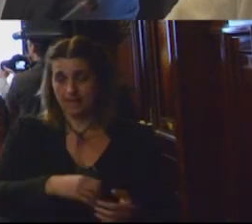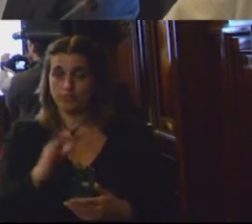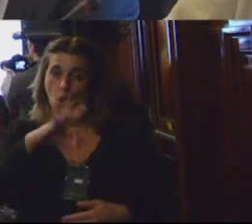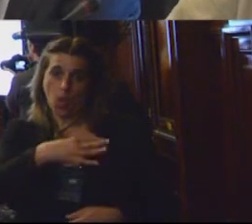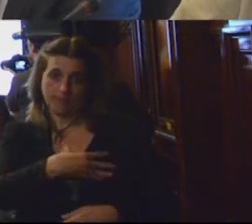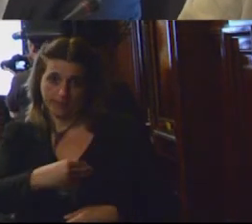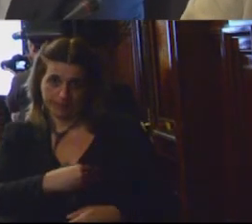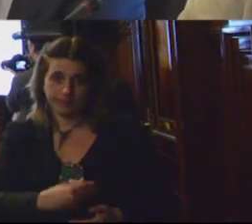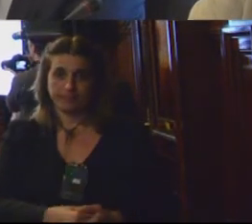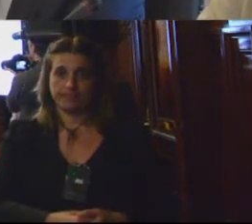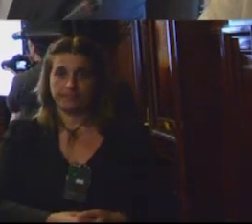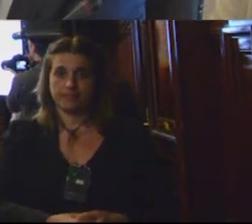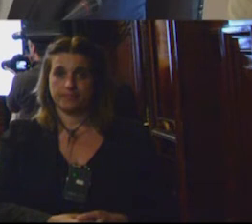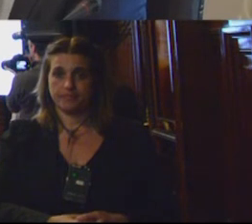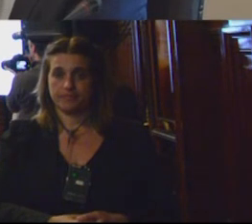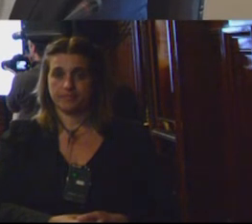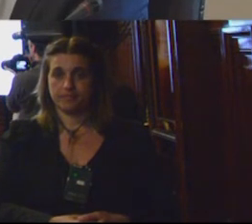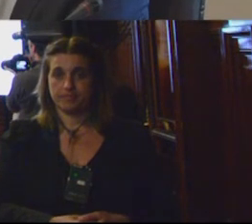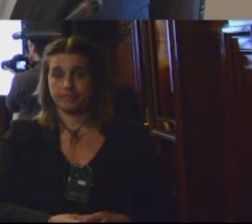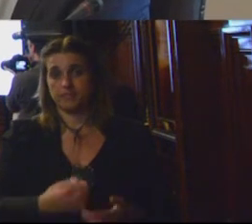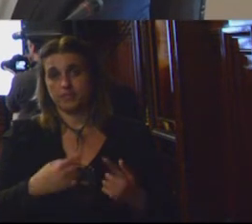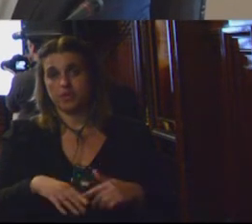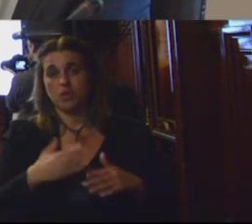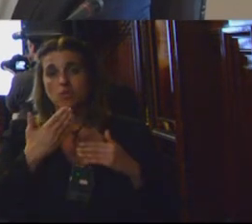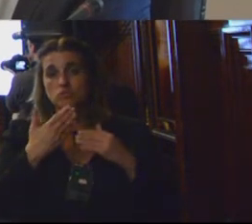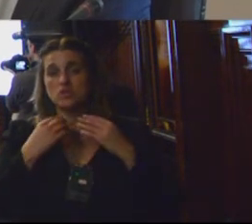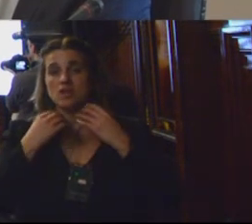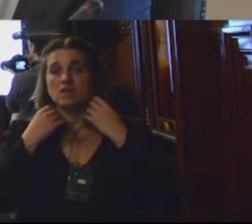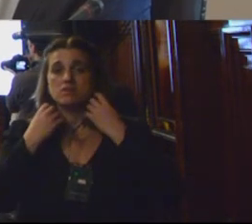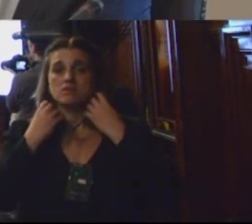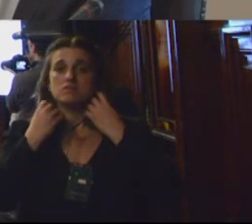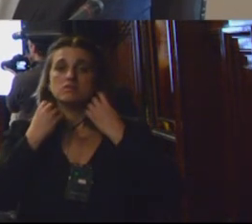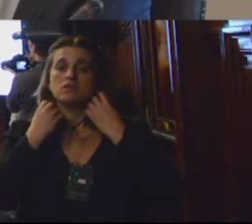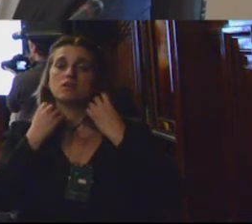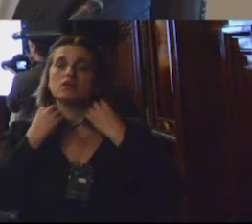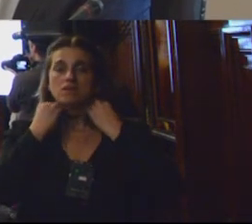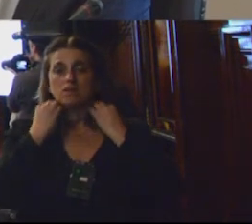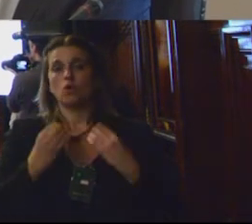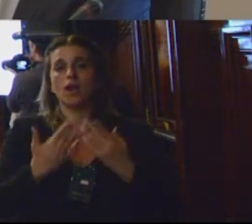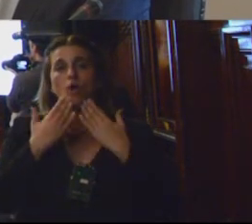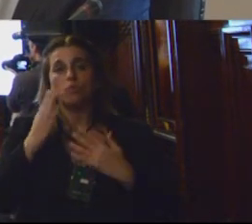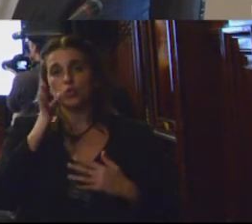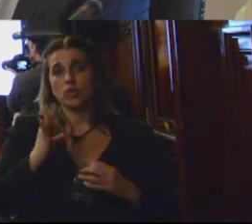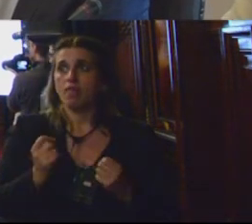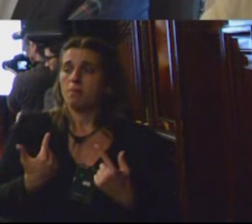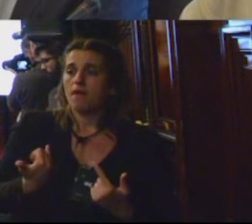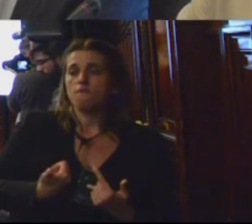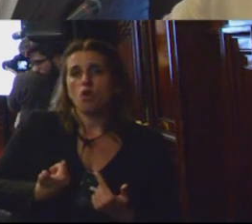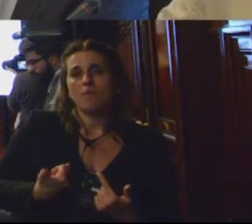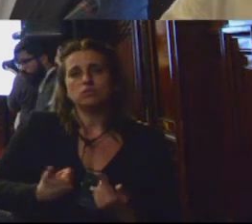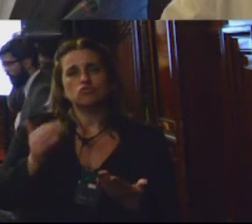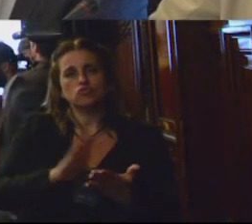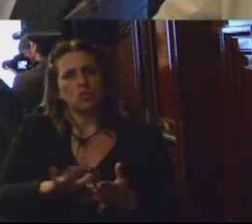ambas partes por la oportunidad de poder recibir información